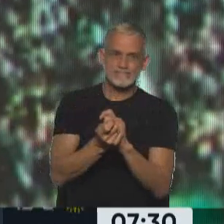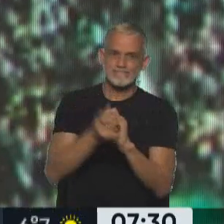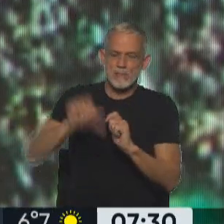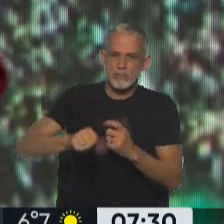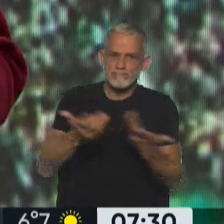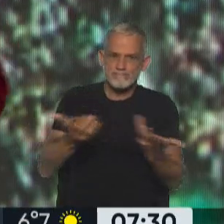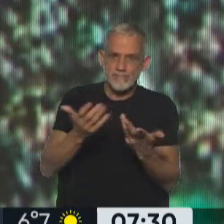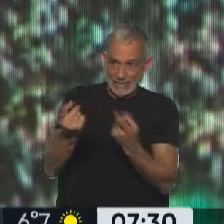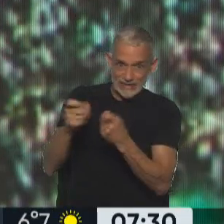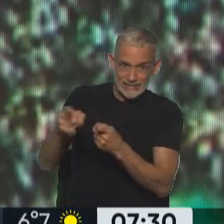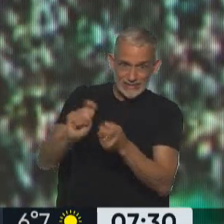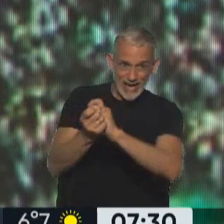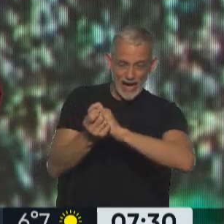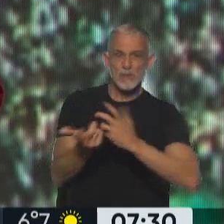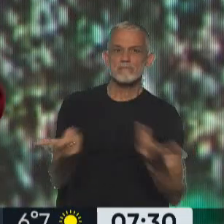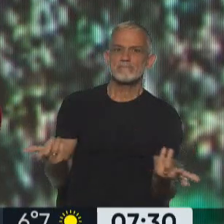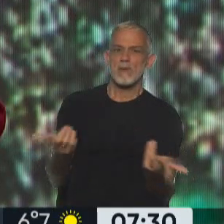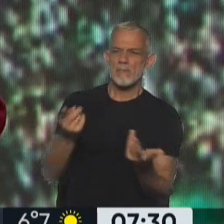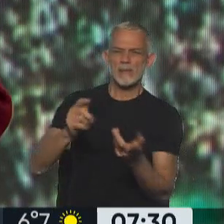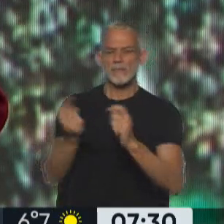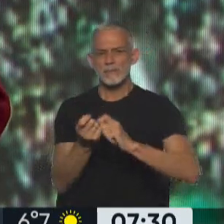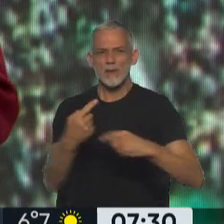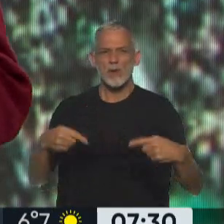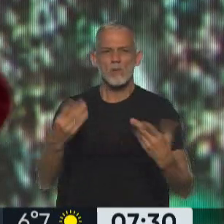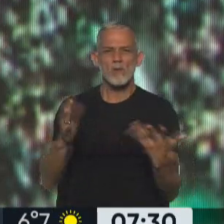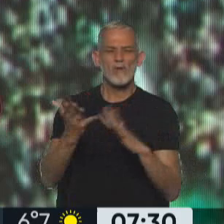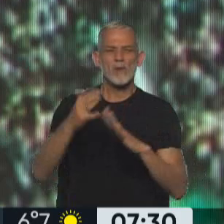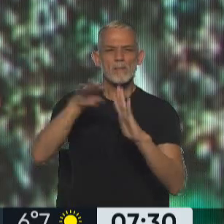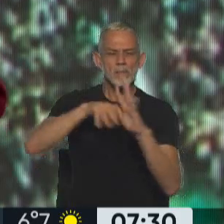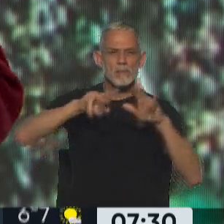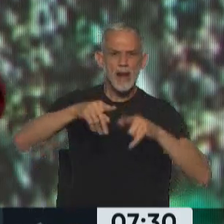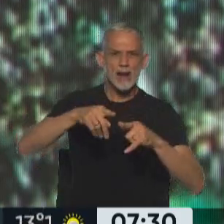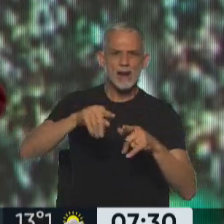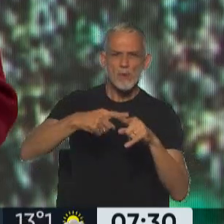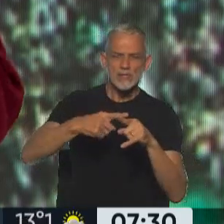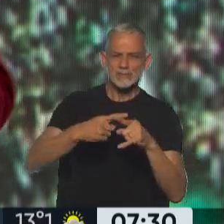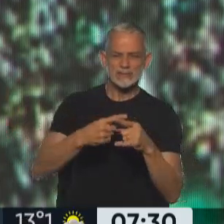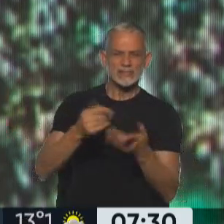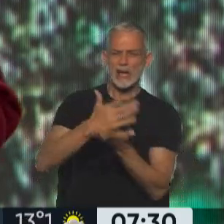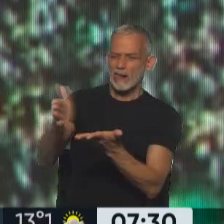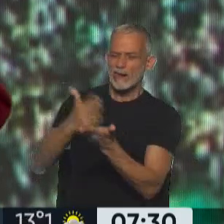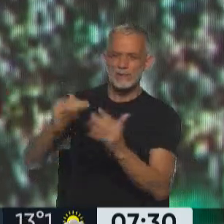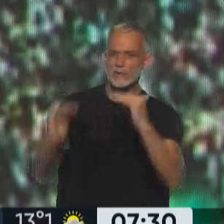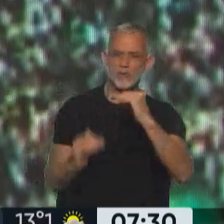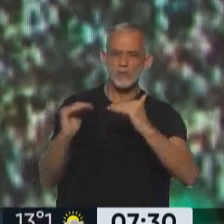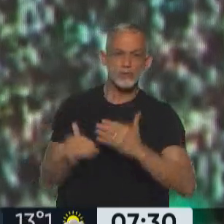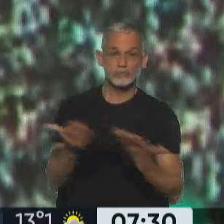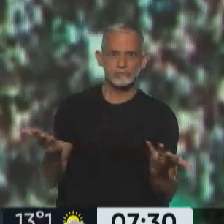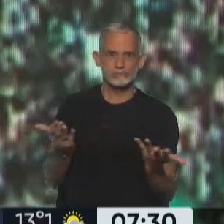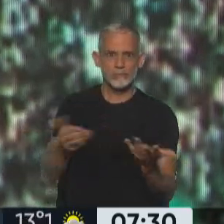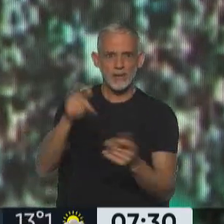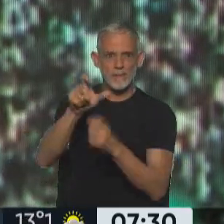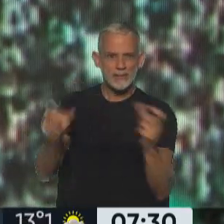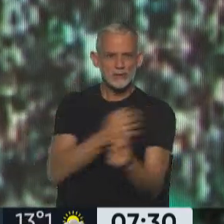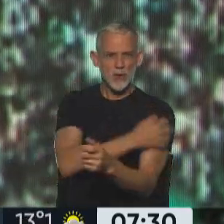que son necesarias para poder revertir esta política que excluye, que excluyó históricamente a